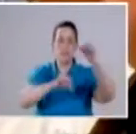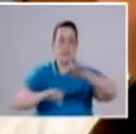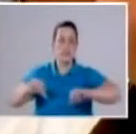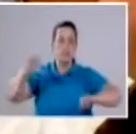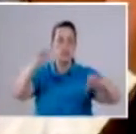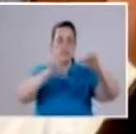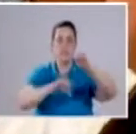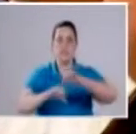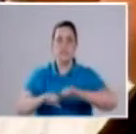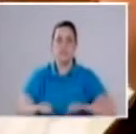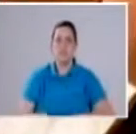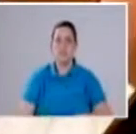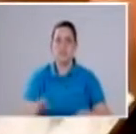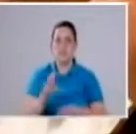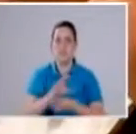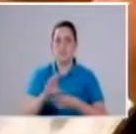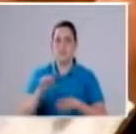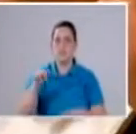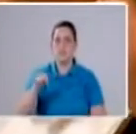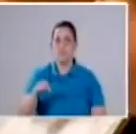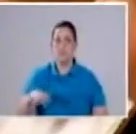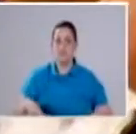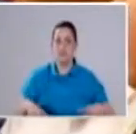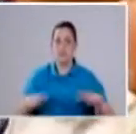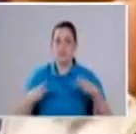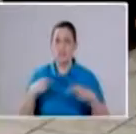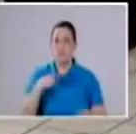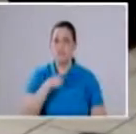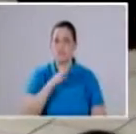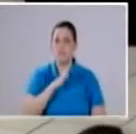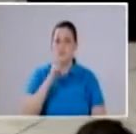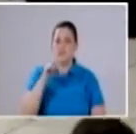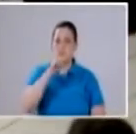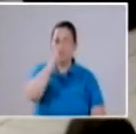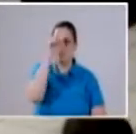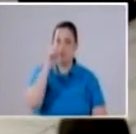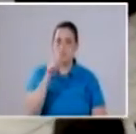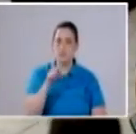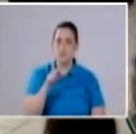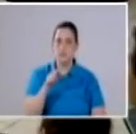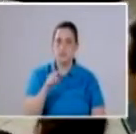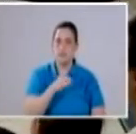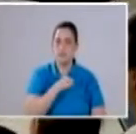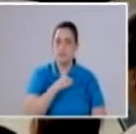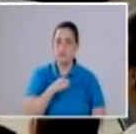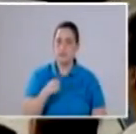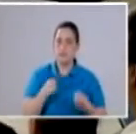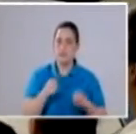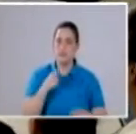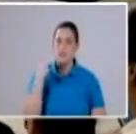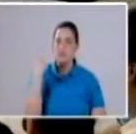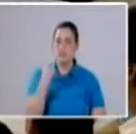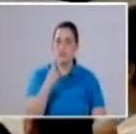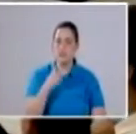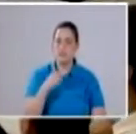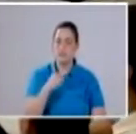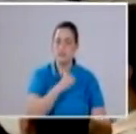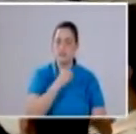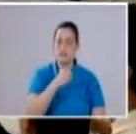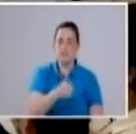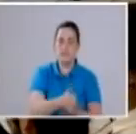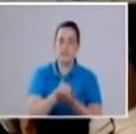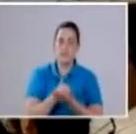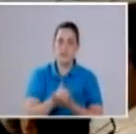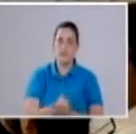Señor. Amén. Yo tengo unas preguntas que les quiero hacer a todos ustedes que me quieren ayudar. Hermana también, pero